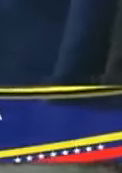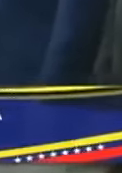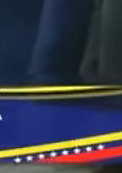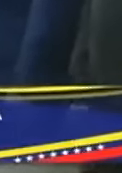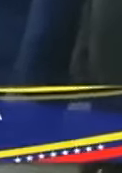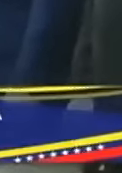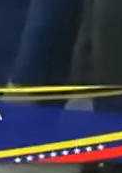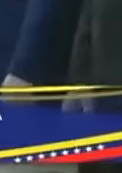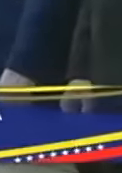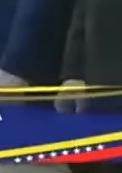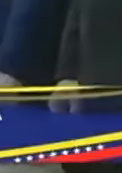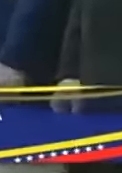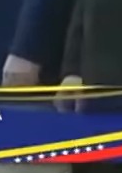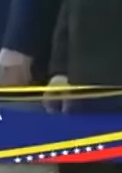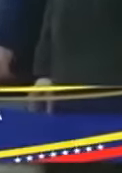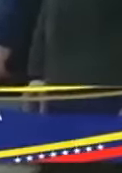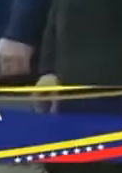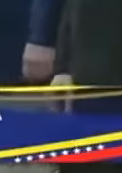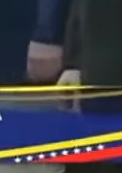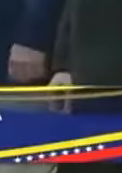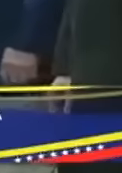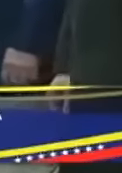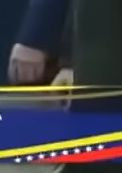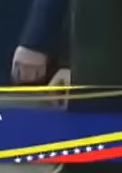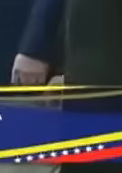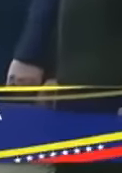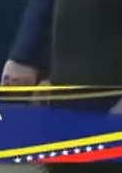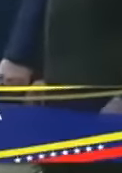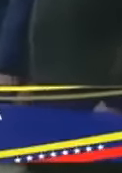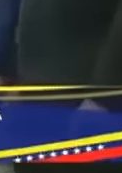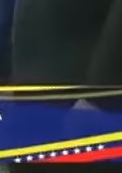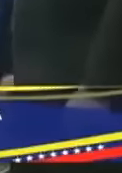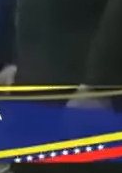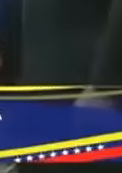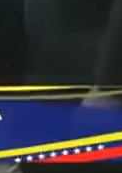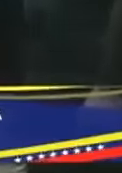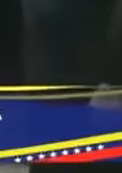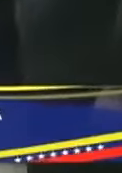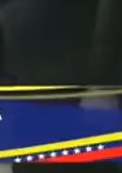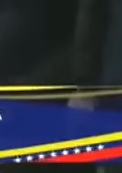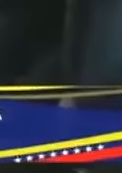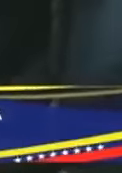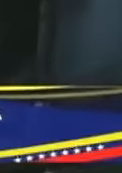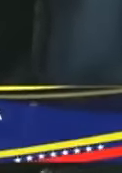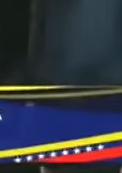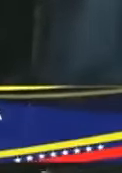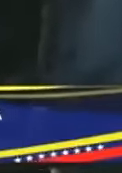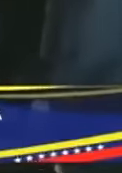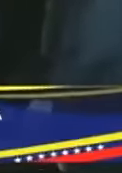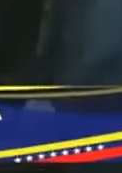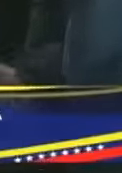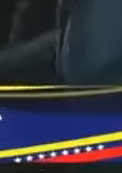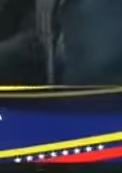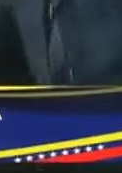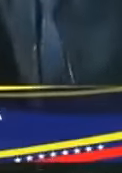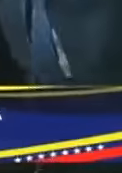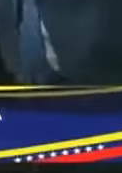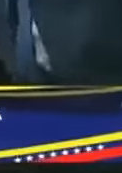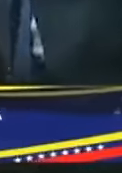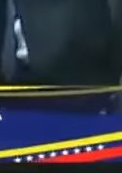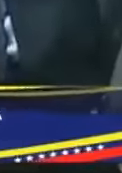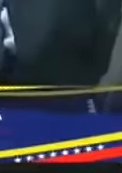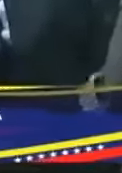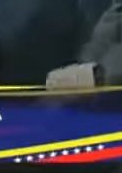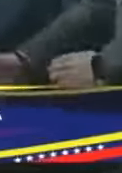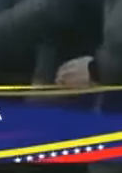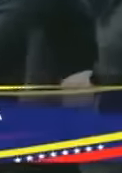Asamblea Nacional, de la bancada opositora, que se han sumado a este gran diálogo en defensa del